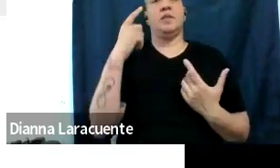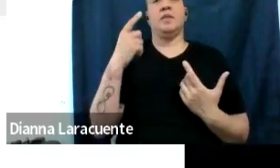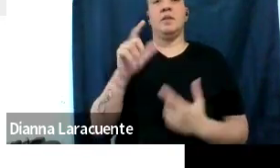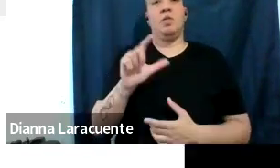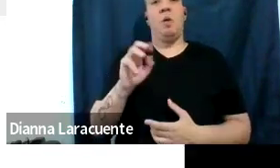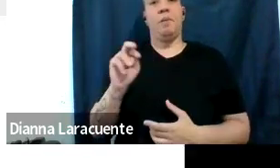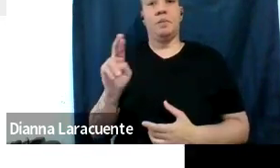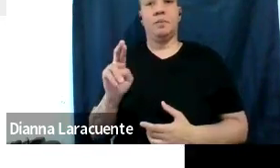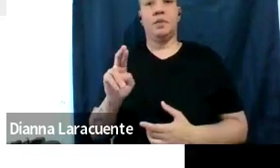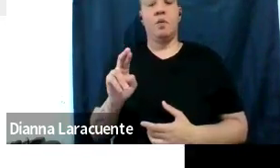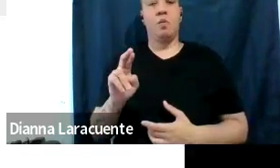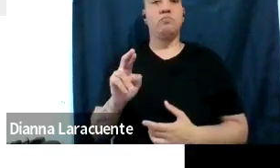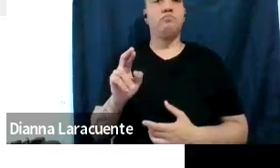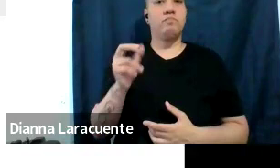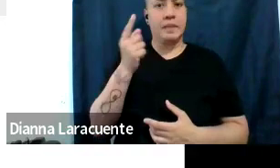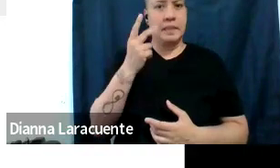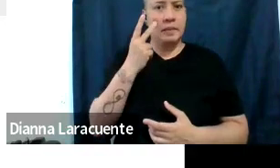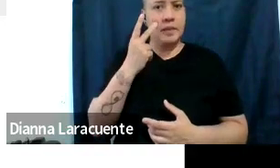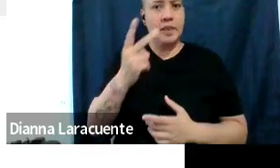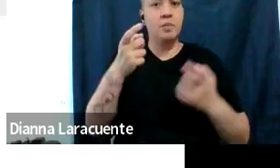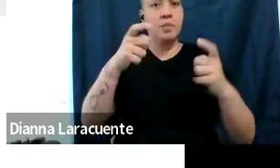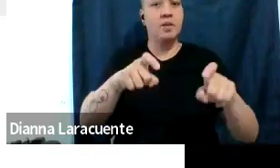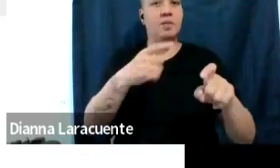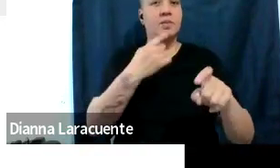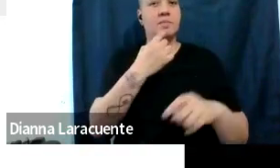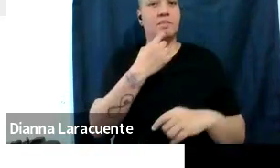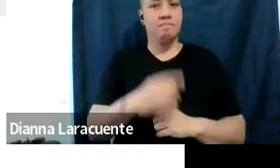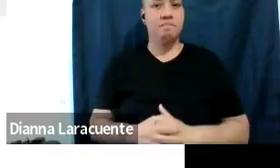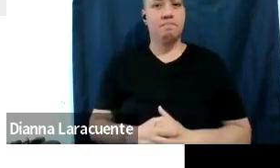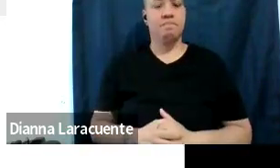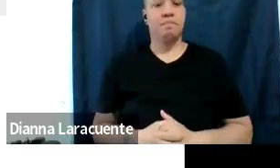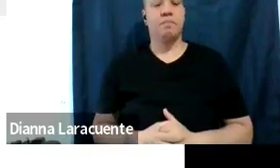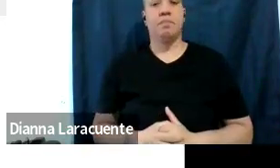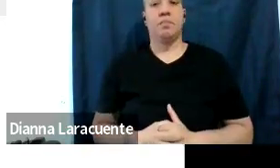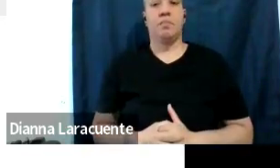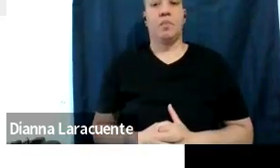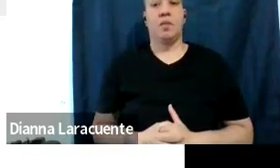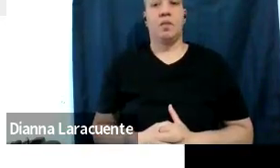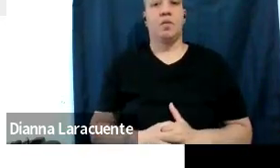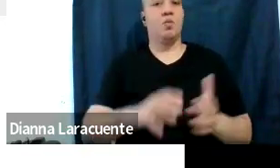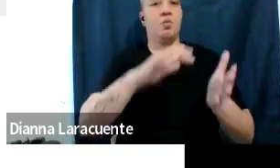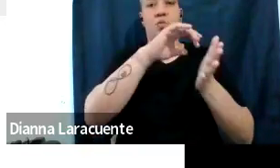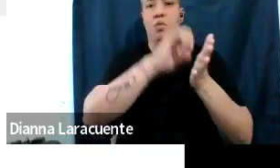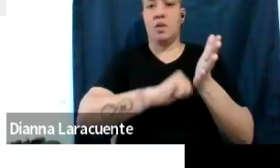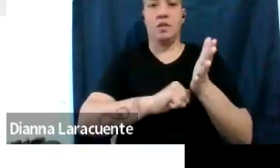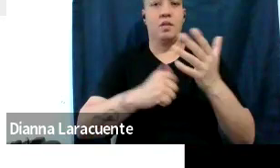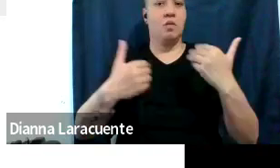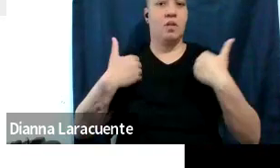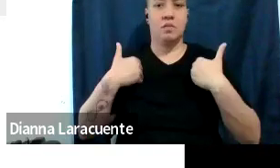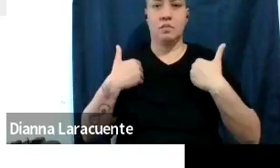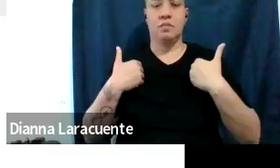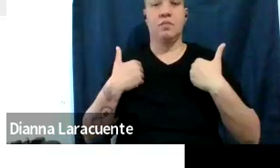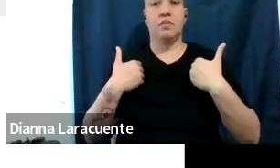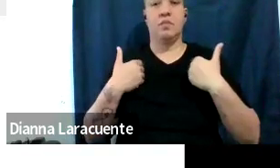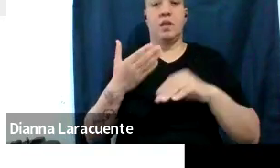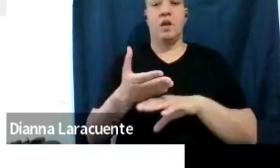con perspicacia veía un peligro, y fíjate lo que le dice: no se nos arrebate lo que poseemos antes